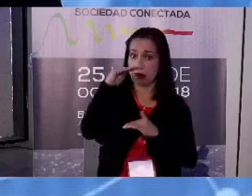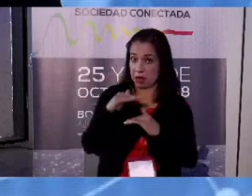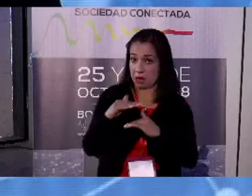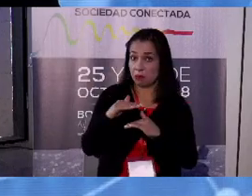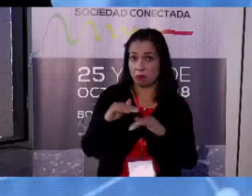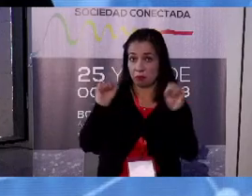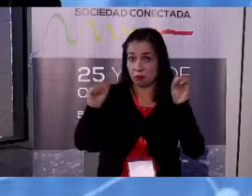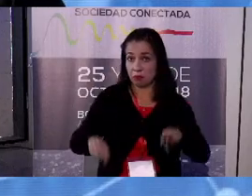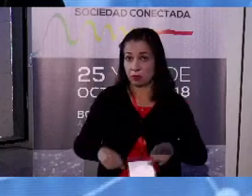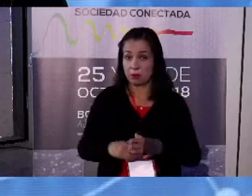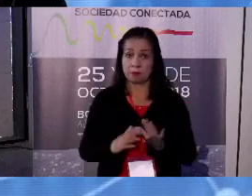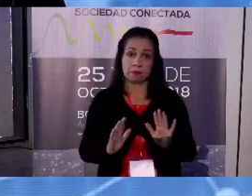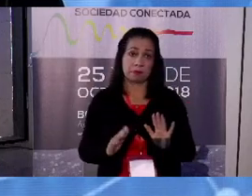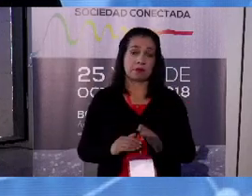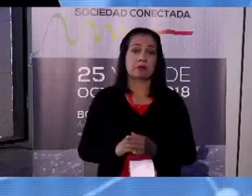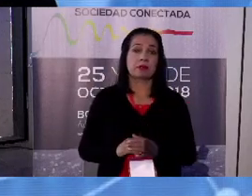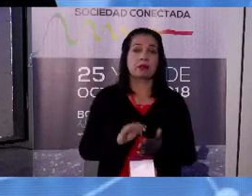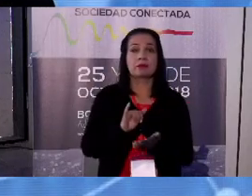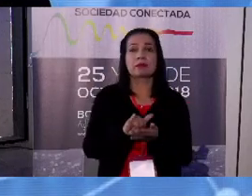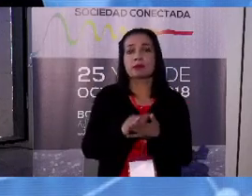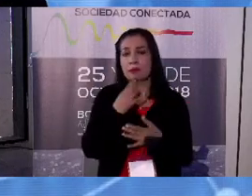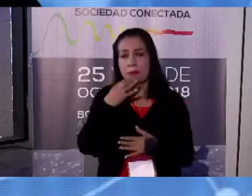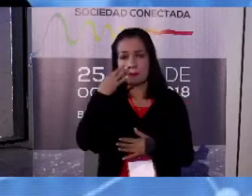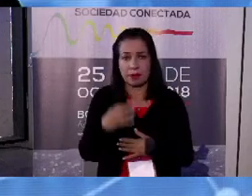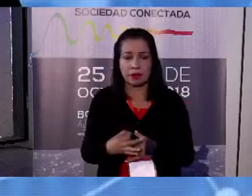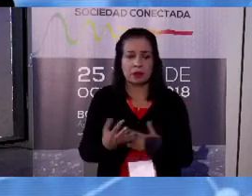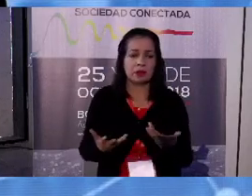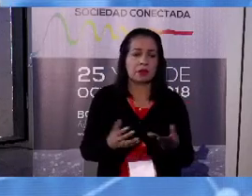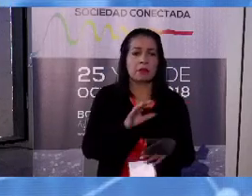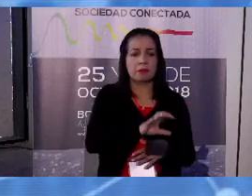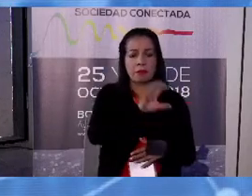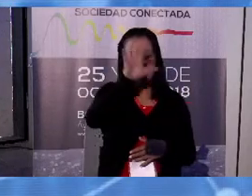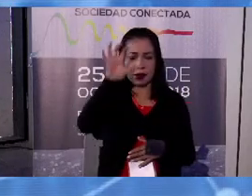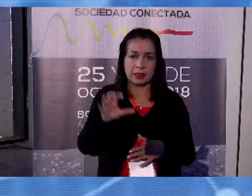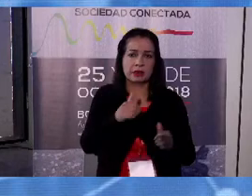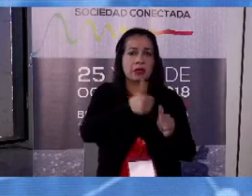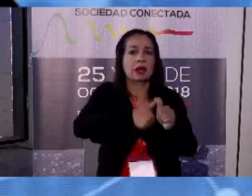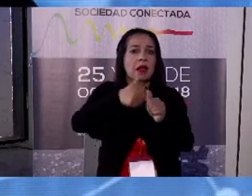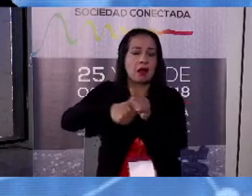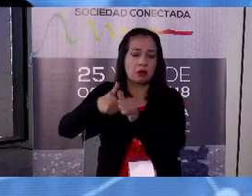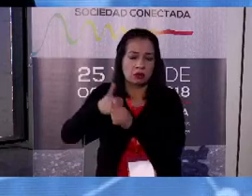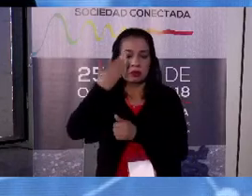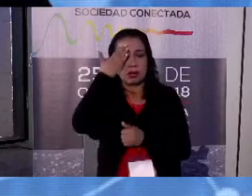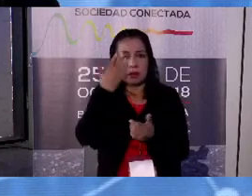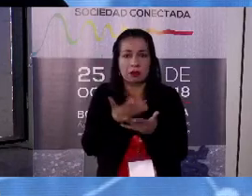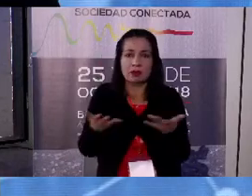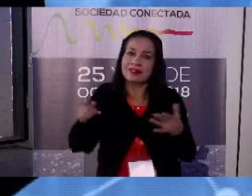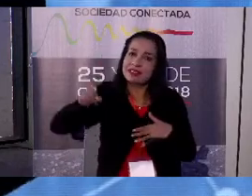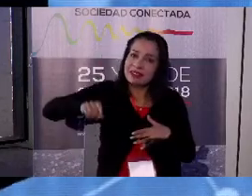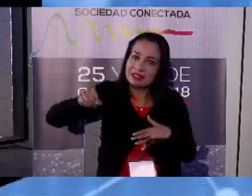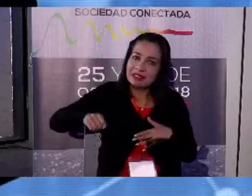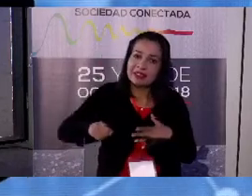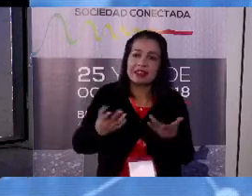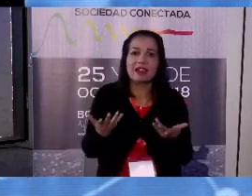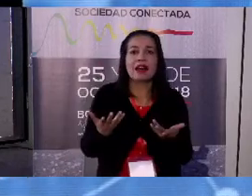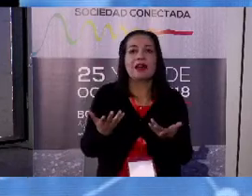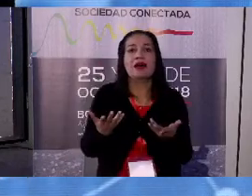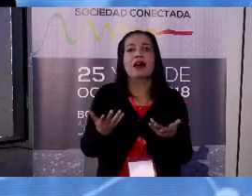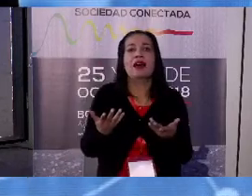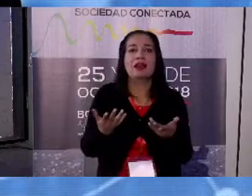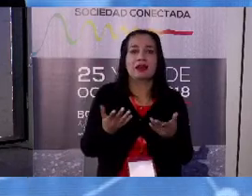eh eso está la verdad es que cada país puede calcular su necesidad precisa de espectro usando la